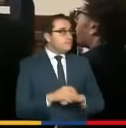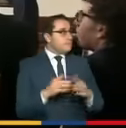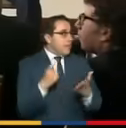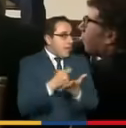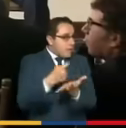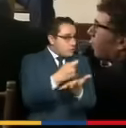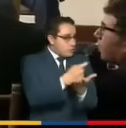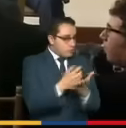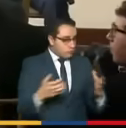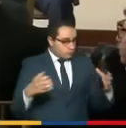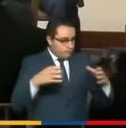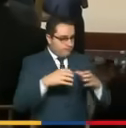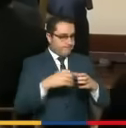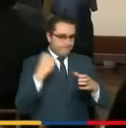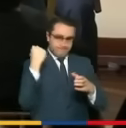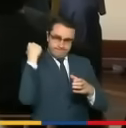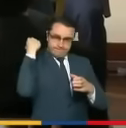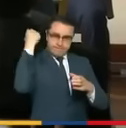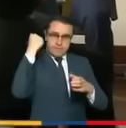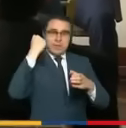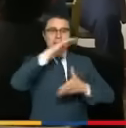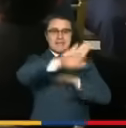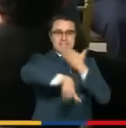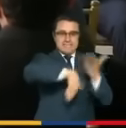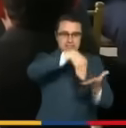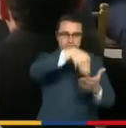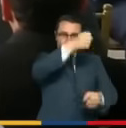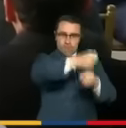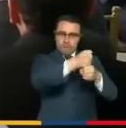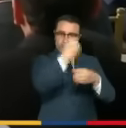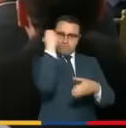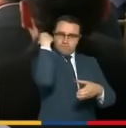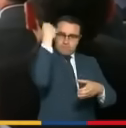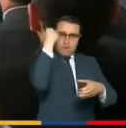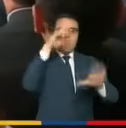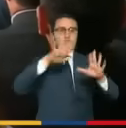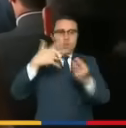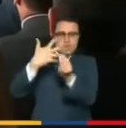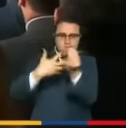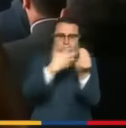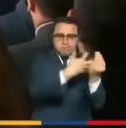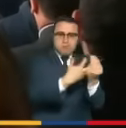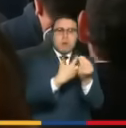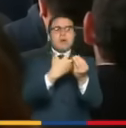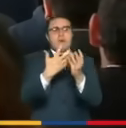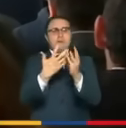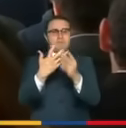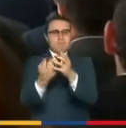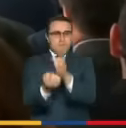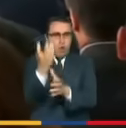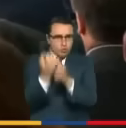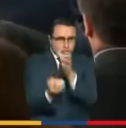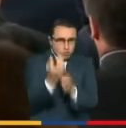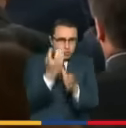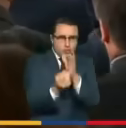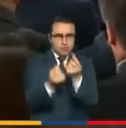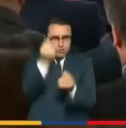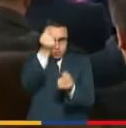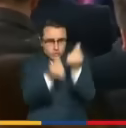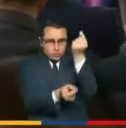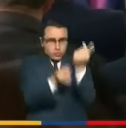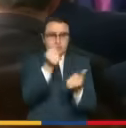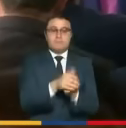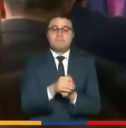asociaciones sindicales de las centrales obreras y directivos de los gremios financieros y productivos, medios de comunicación locales